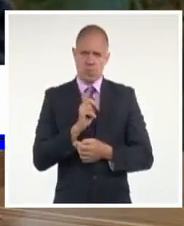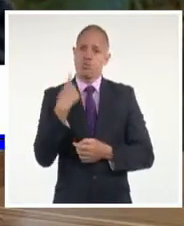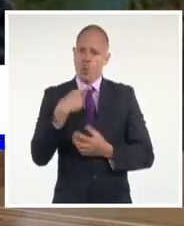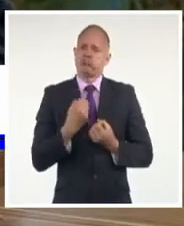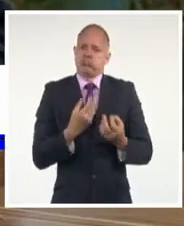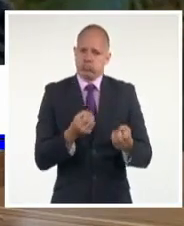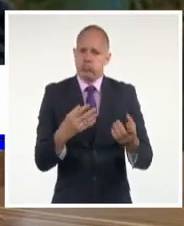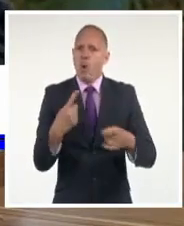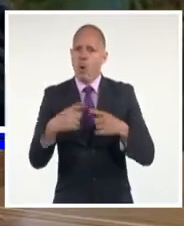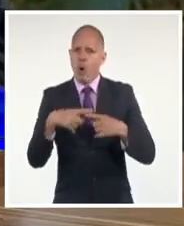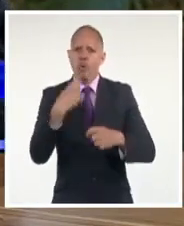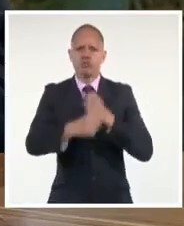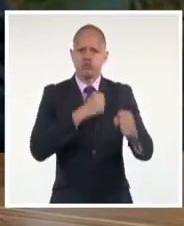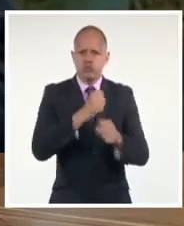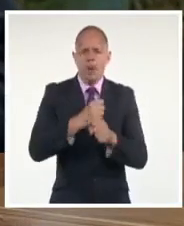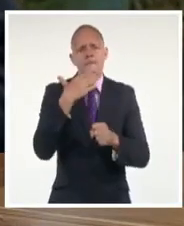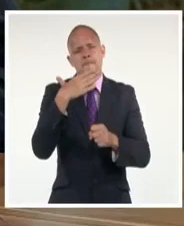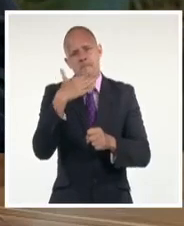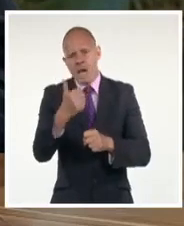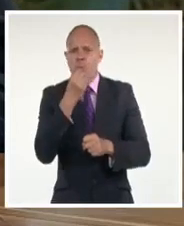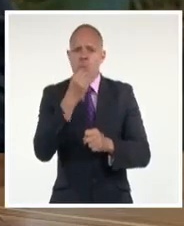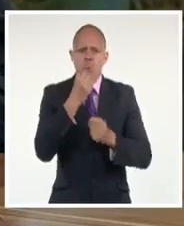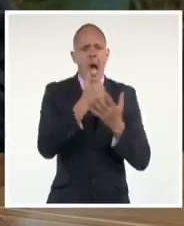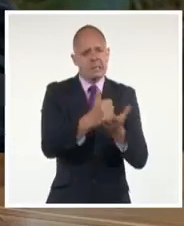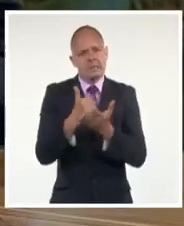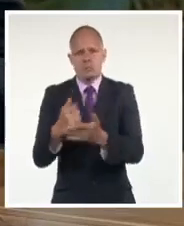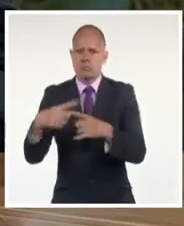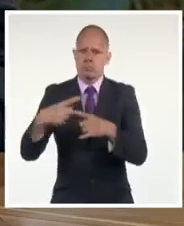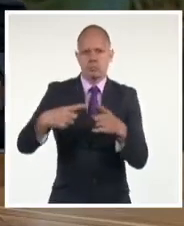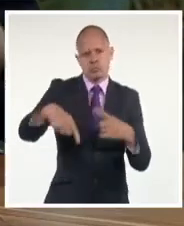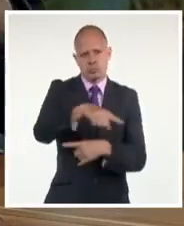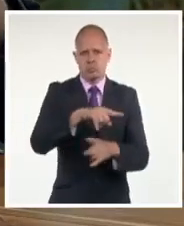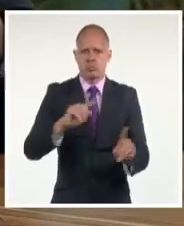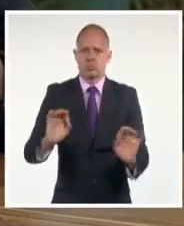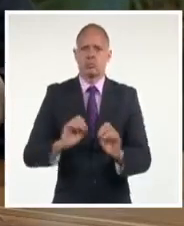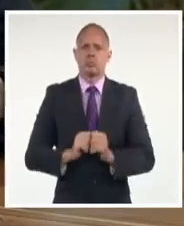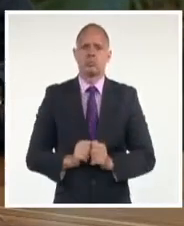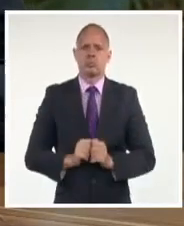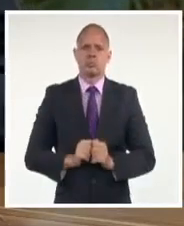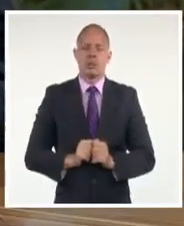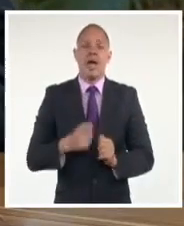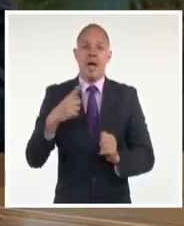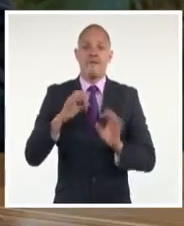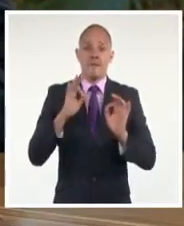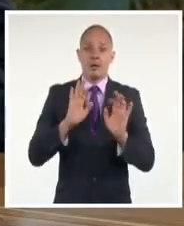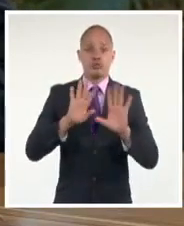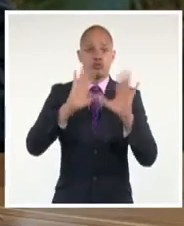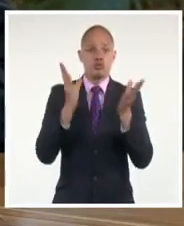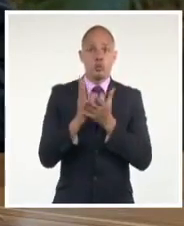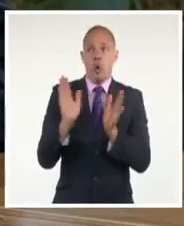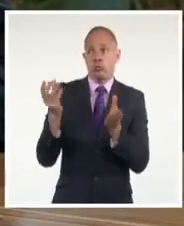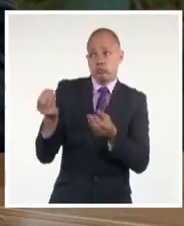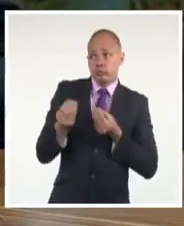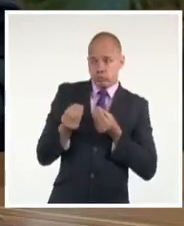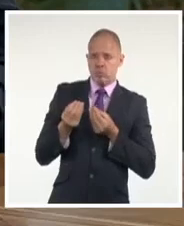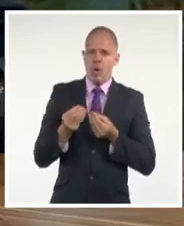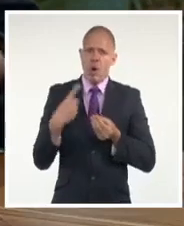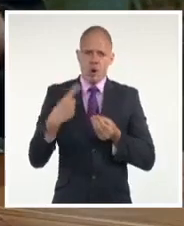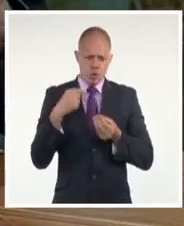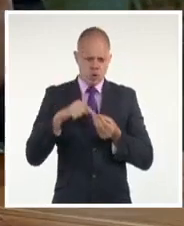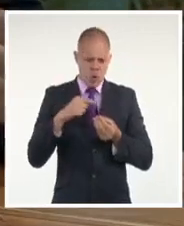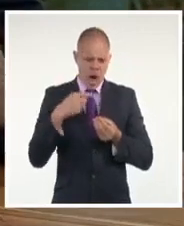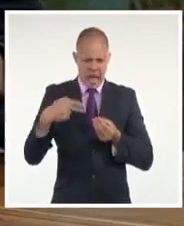gobierno lo que se ha encargado siempre es de hacer una buena distribución de esta ayuda,